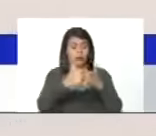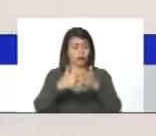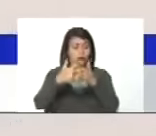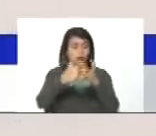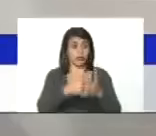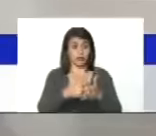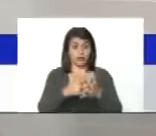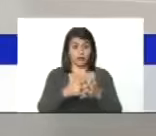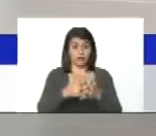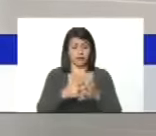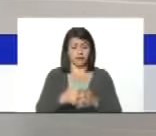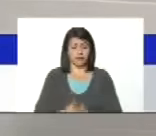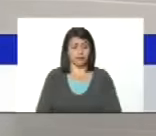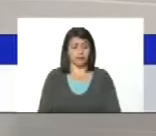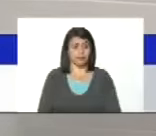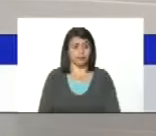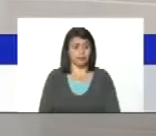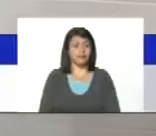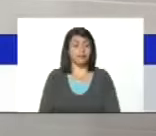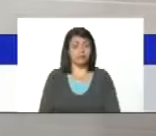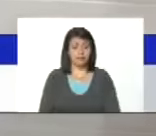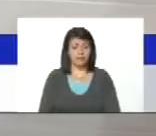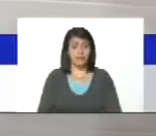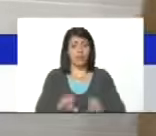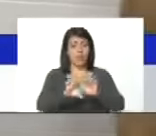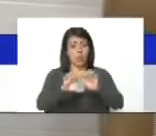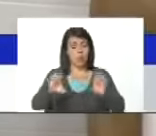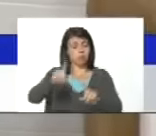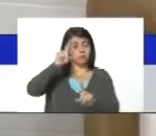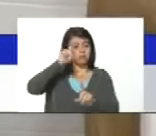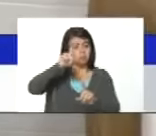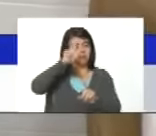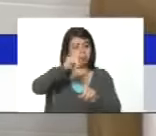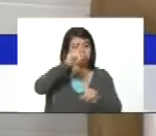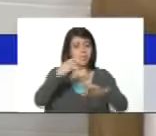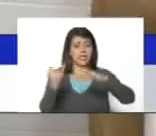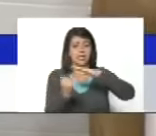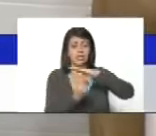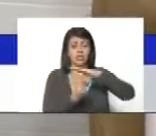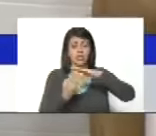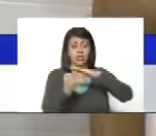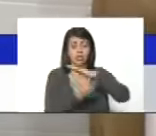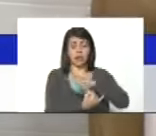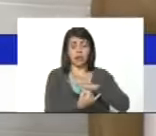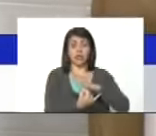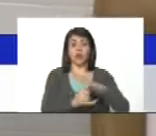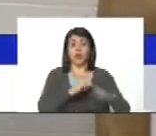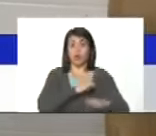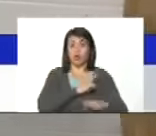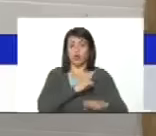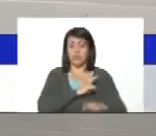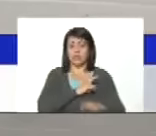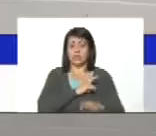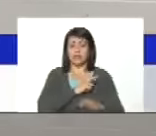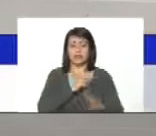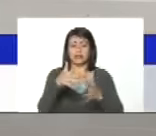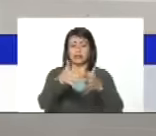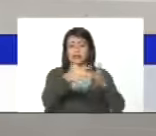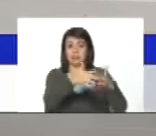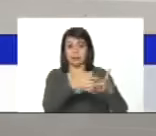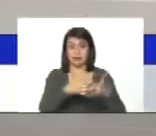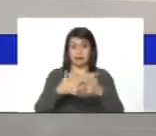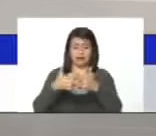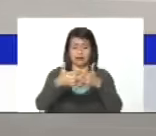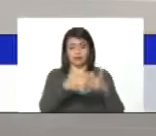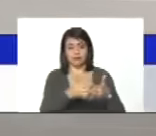de América, que ha sido educado en instituciones y universidades